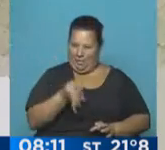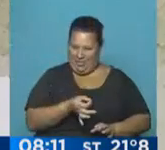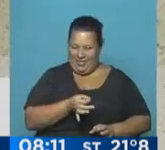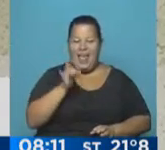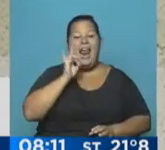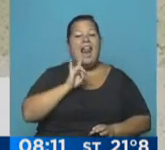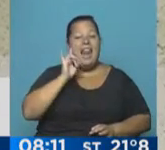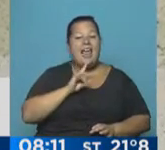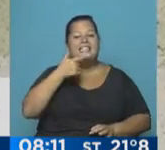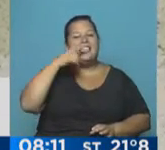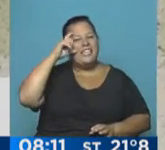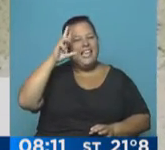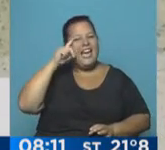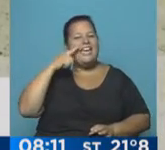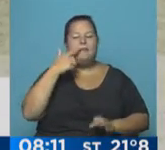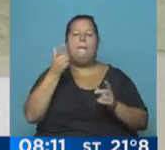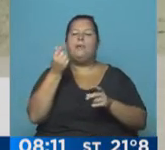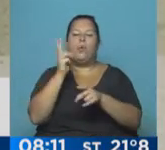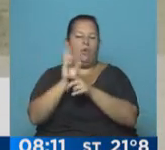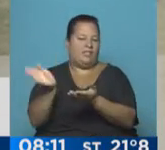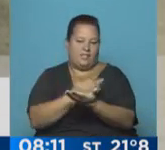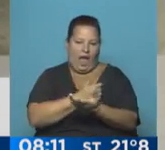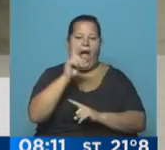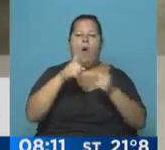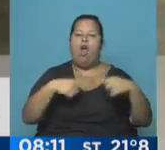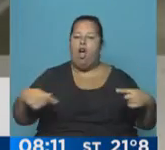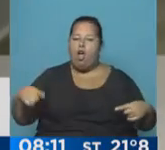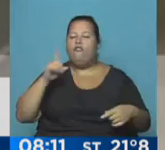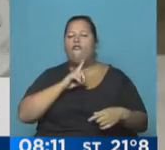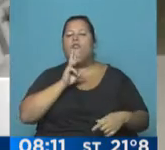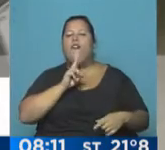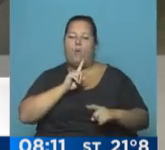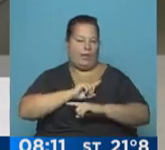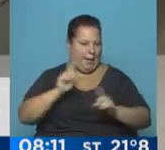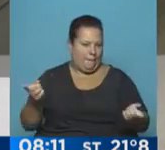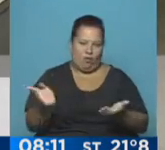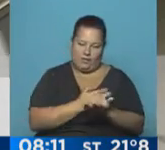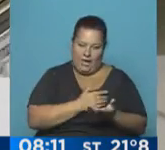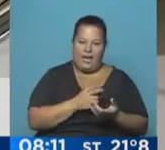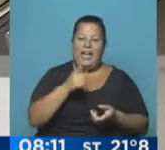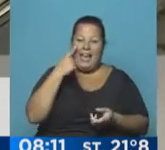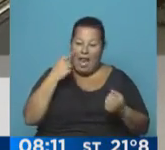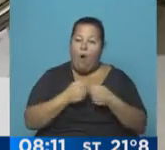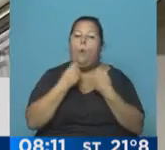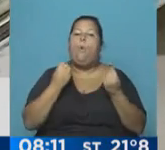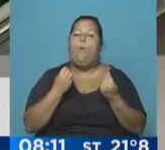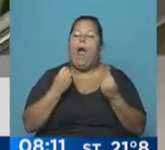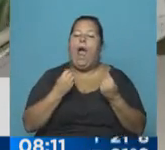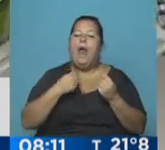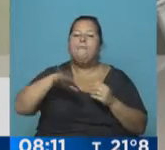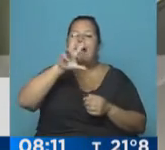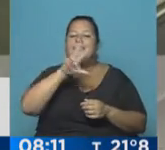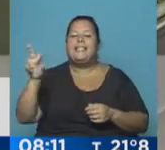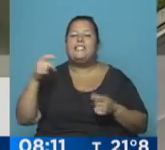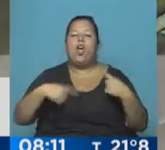leche, por ejemplo, la Serenísima salió de precios cuidados. Hay algunos productos de frutas y verduras que tampoco vas a encontrar. ¿Querés chequear cuáles son esos más de